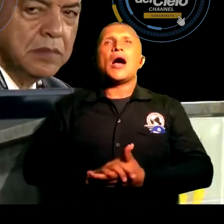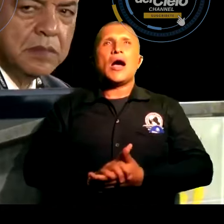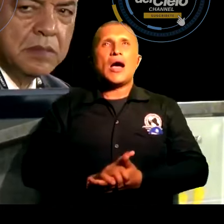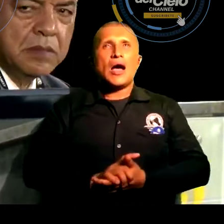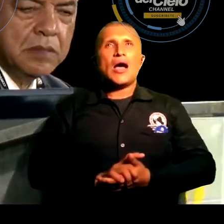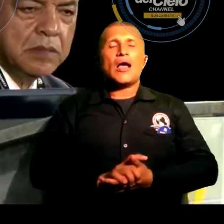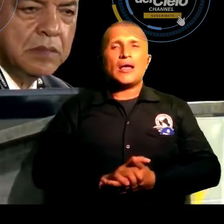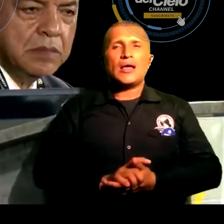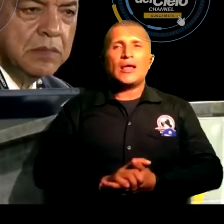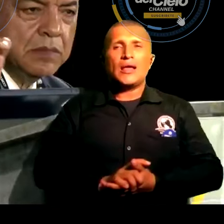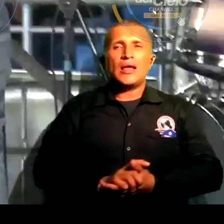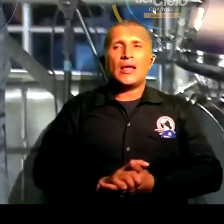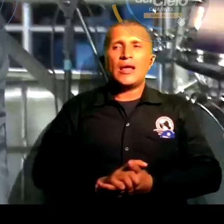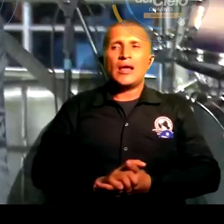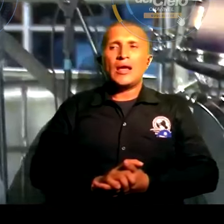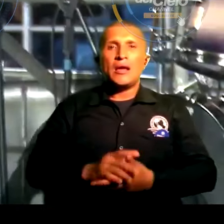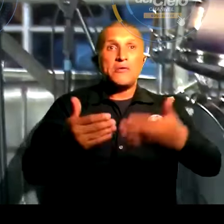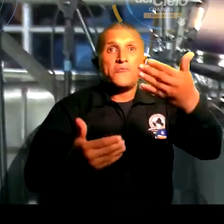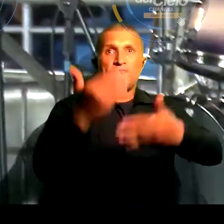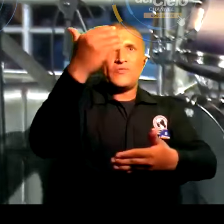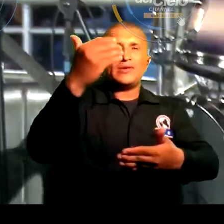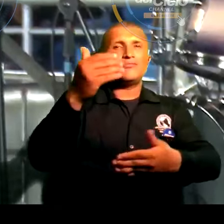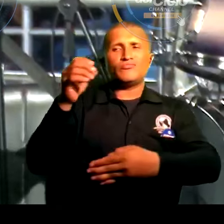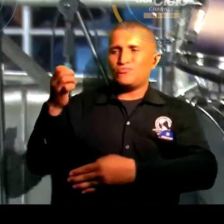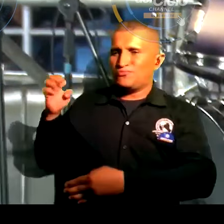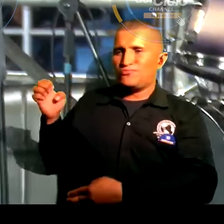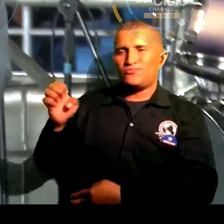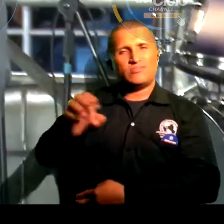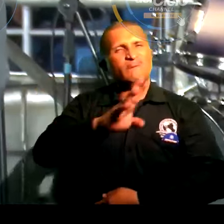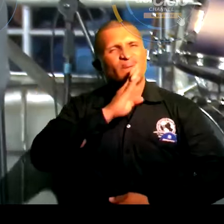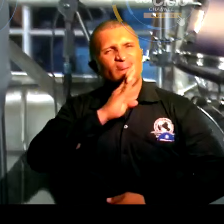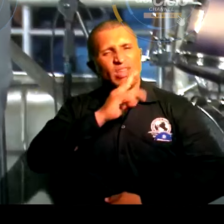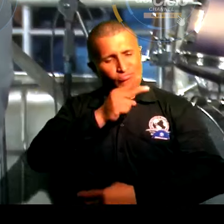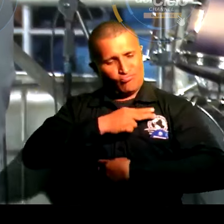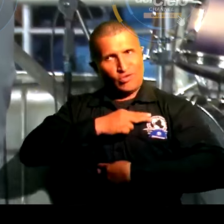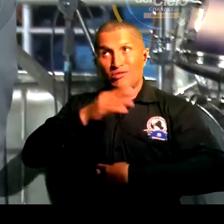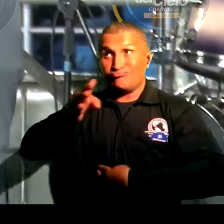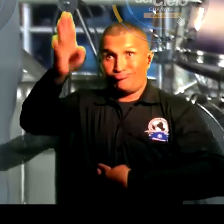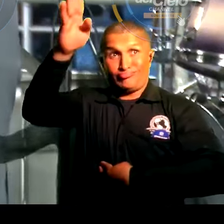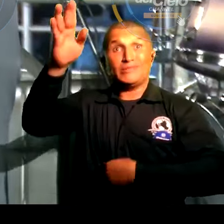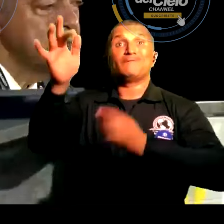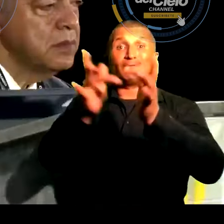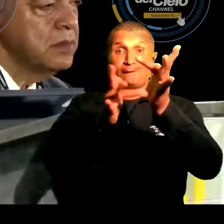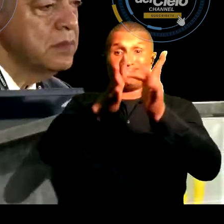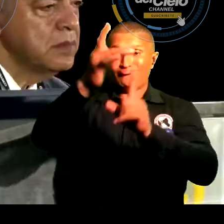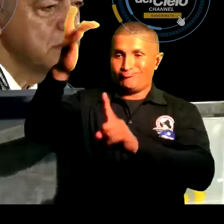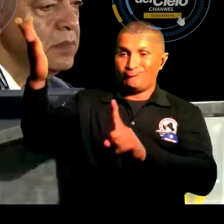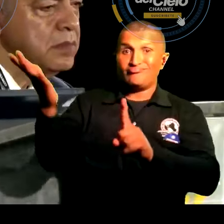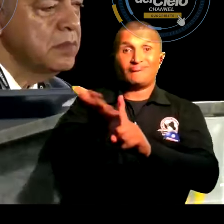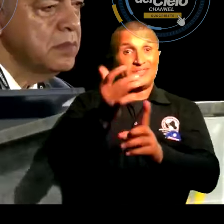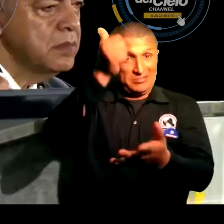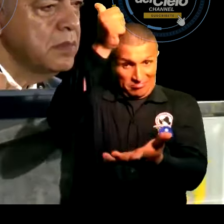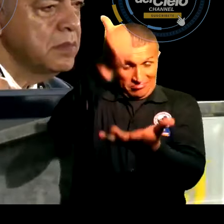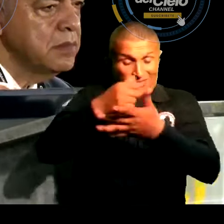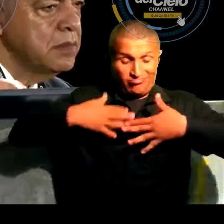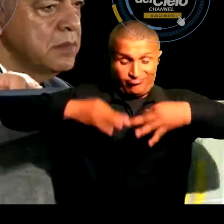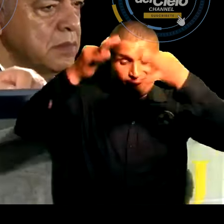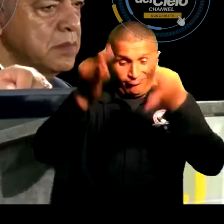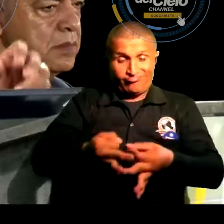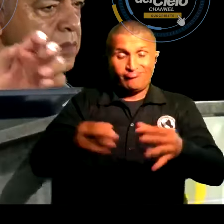del evangelio de quién, de Jesucristo. Amén. Gloria al